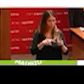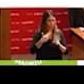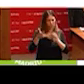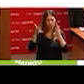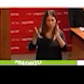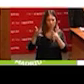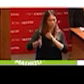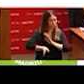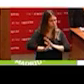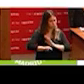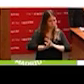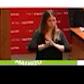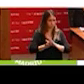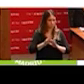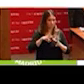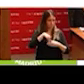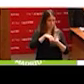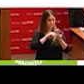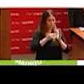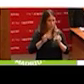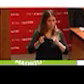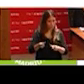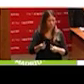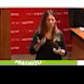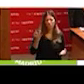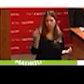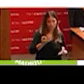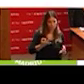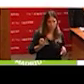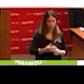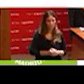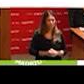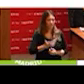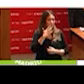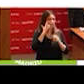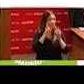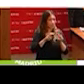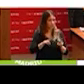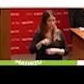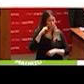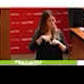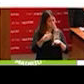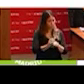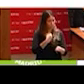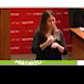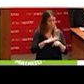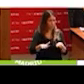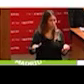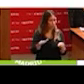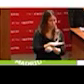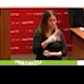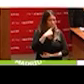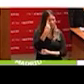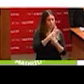asesoramiento permanente desde desde el proyecto En qué cuestiones en los análisis de puestos de trabajo a cubrir algunas